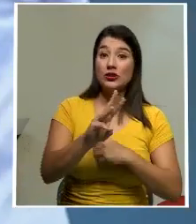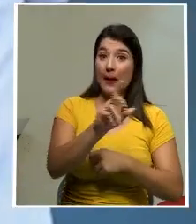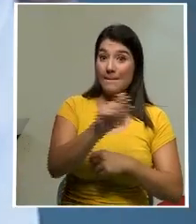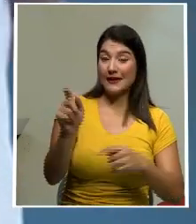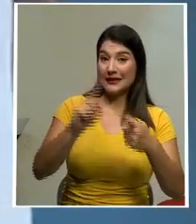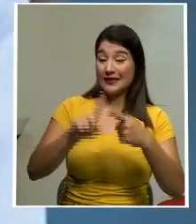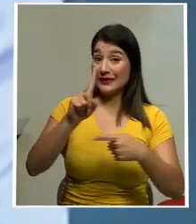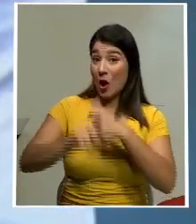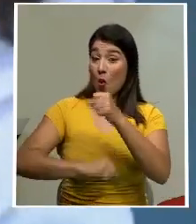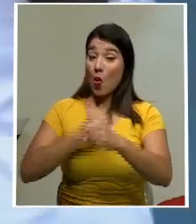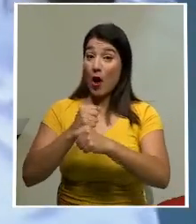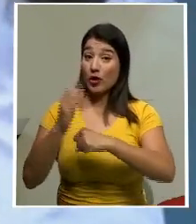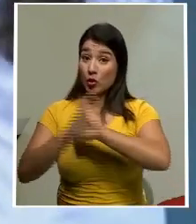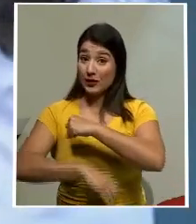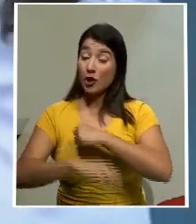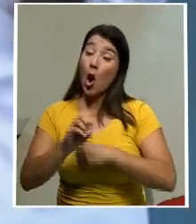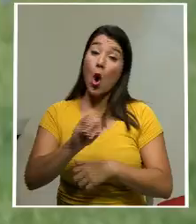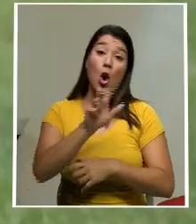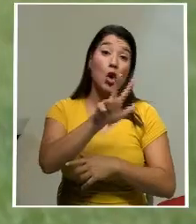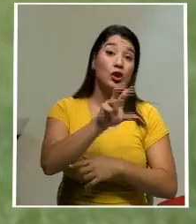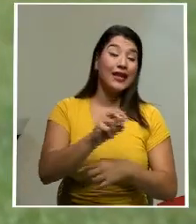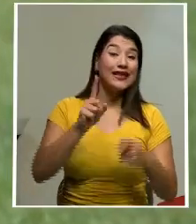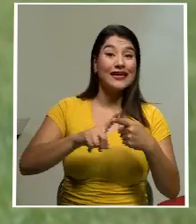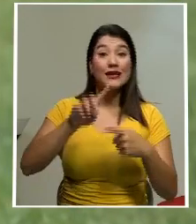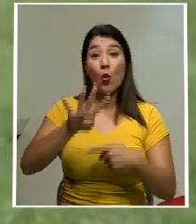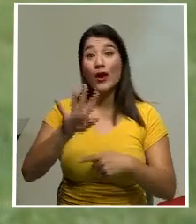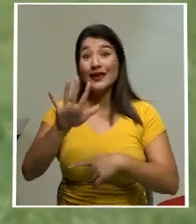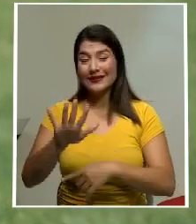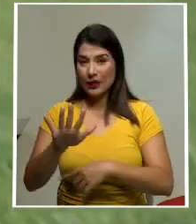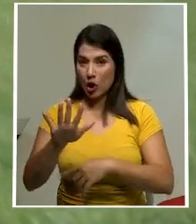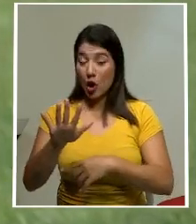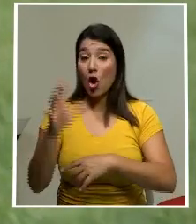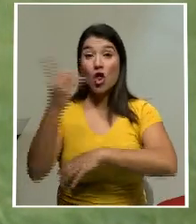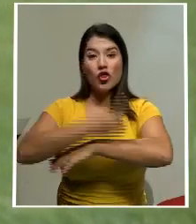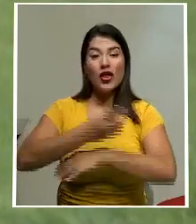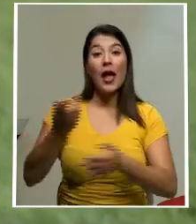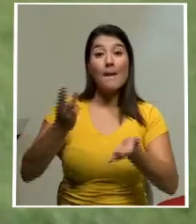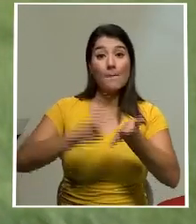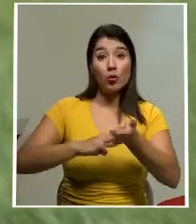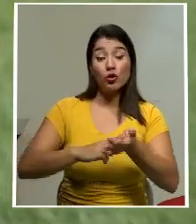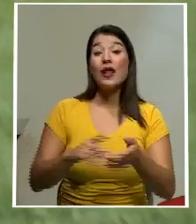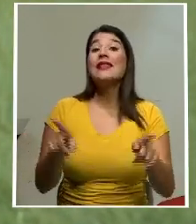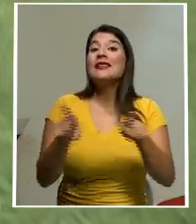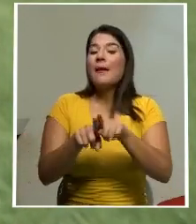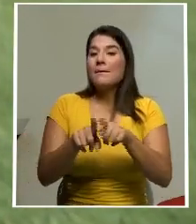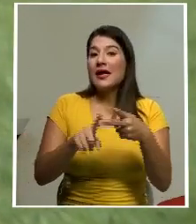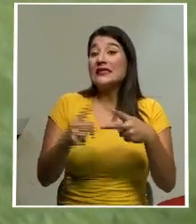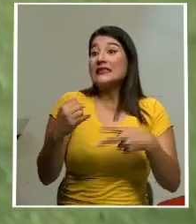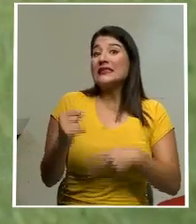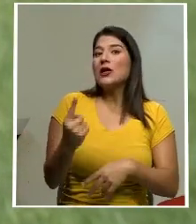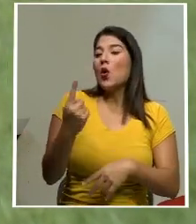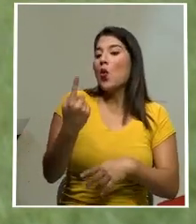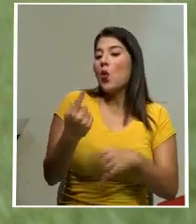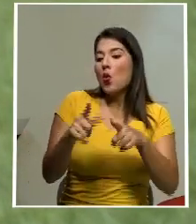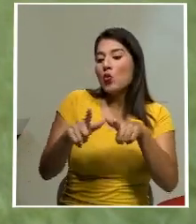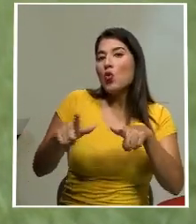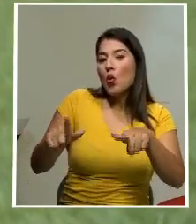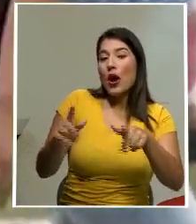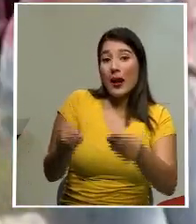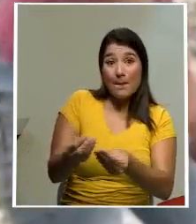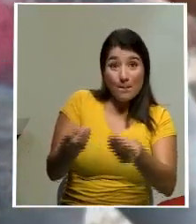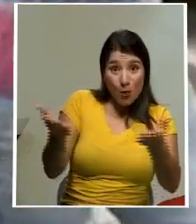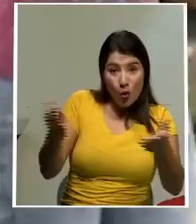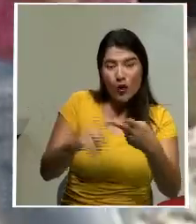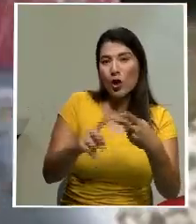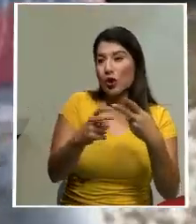a 1 año o de 30 a 45 días multa. Y por último, quien en un espacio público, de acceso público o en un medio de transporte